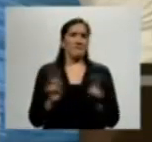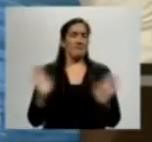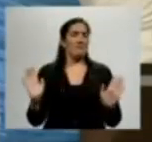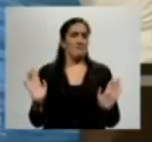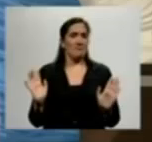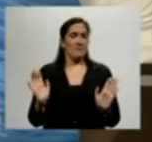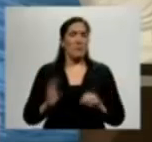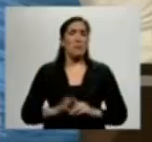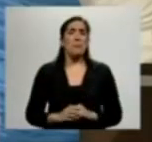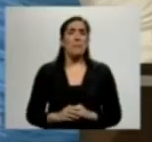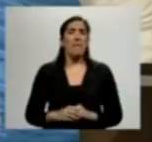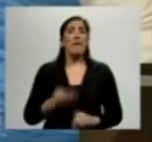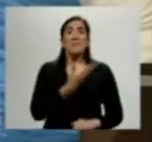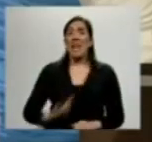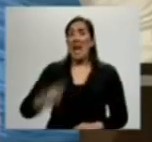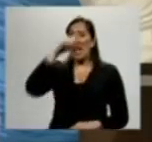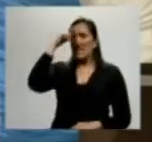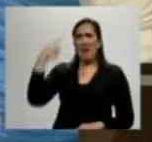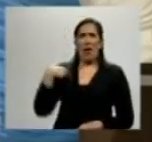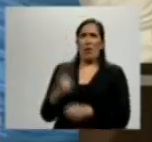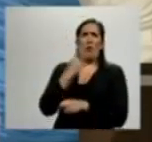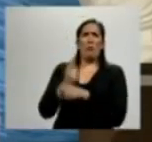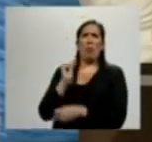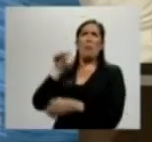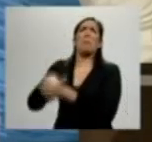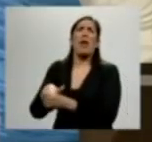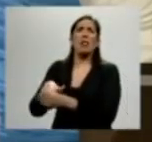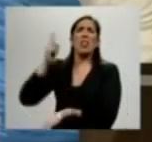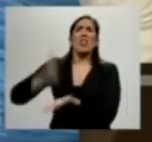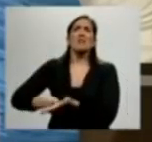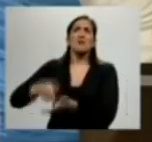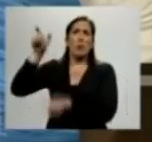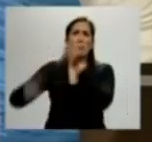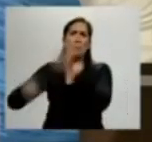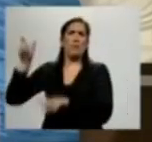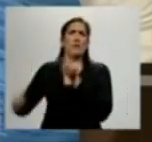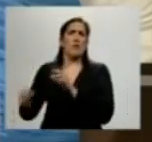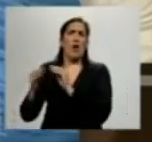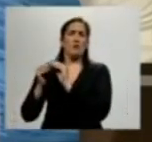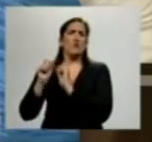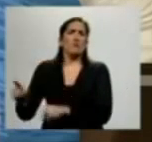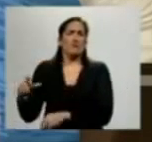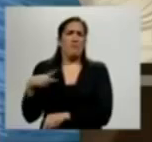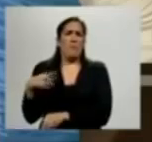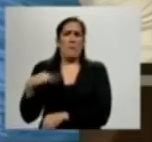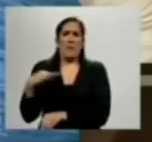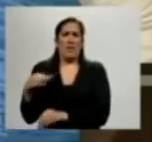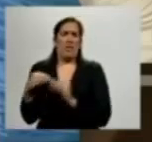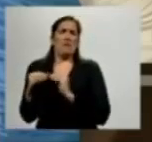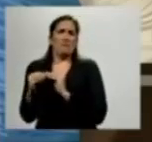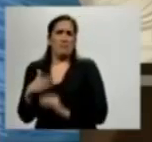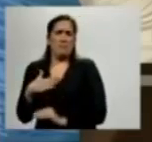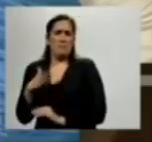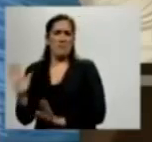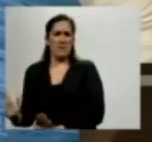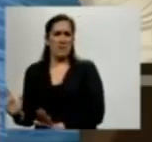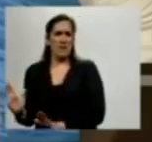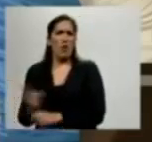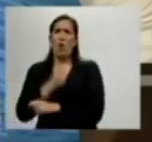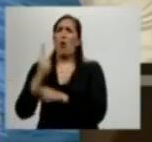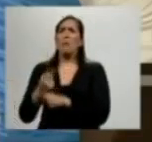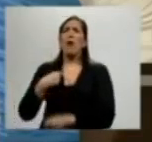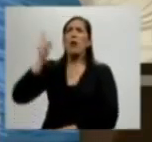si hay algo donde el Estado no puede intervenir es en las decisiones de las personas íntimas vinculadas a cuándo y cuánto